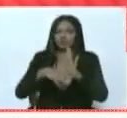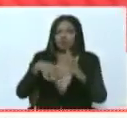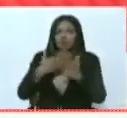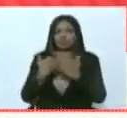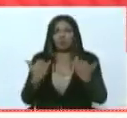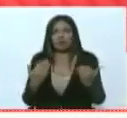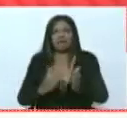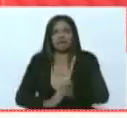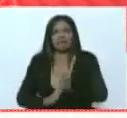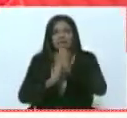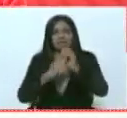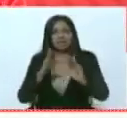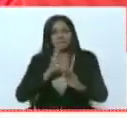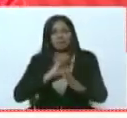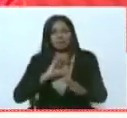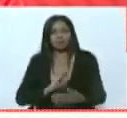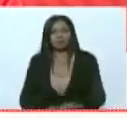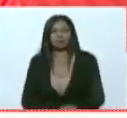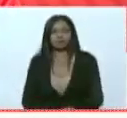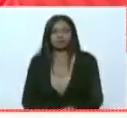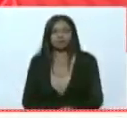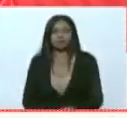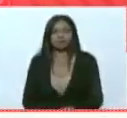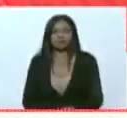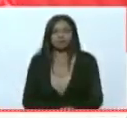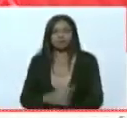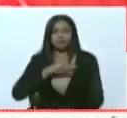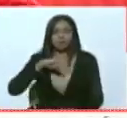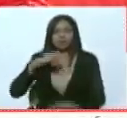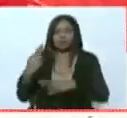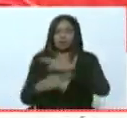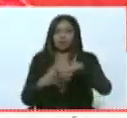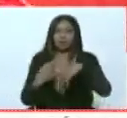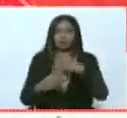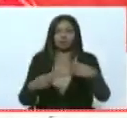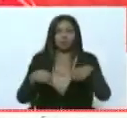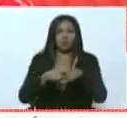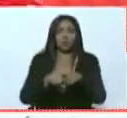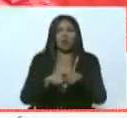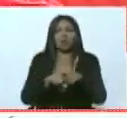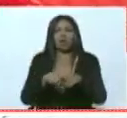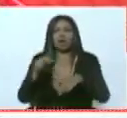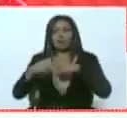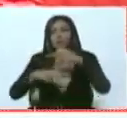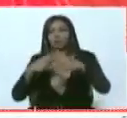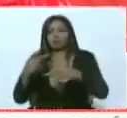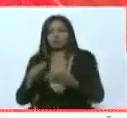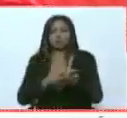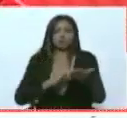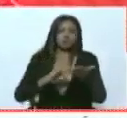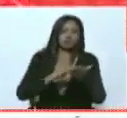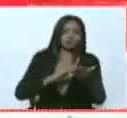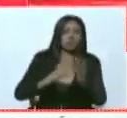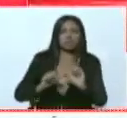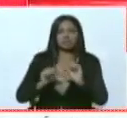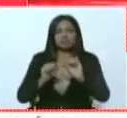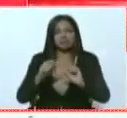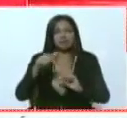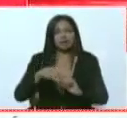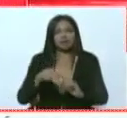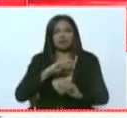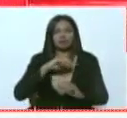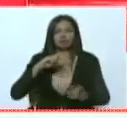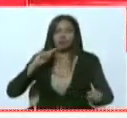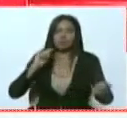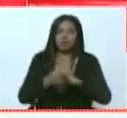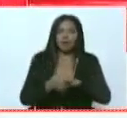como líderes y lideresas de la revolución, los procesos de renovación permanente, de